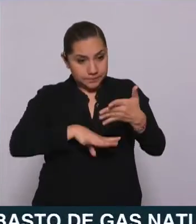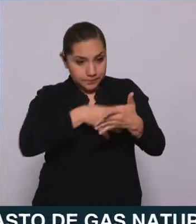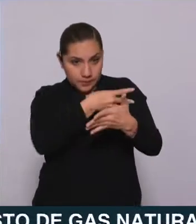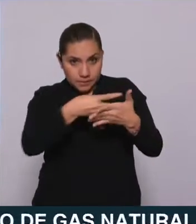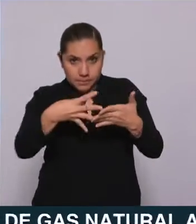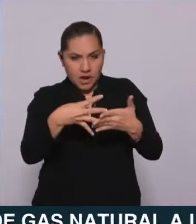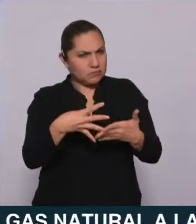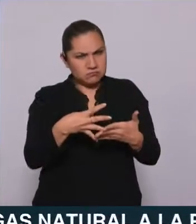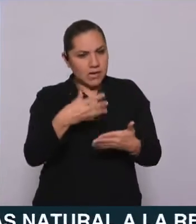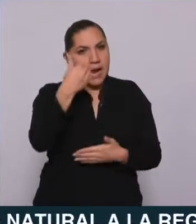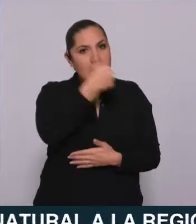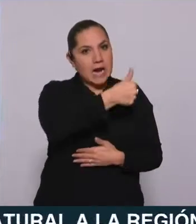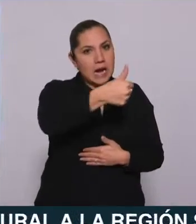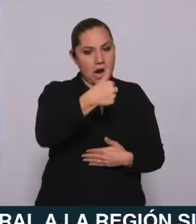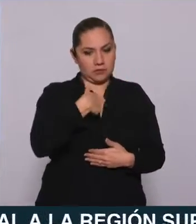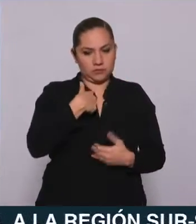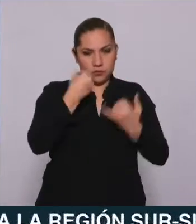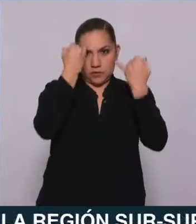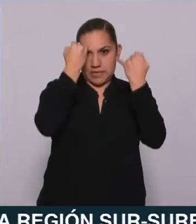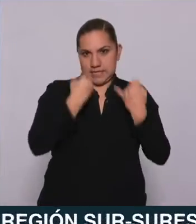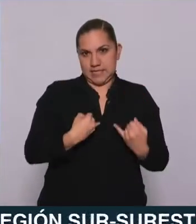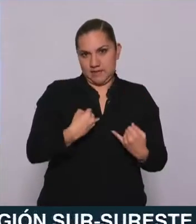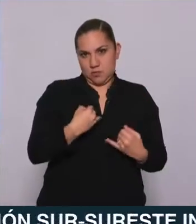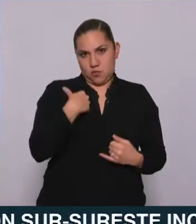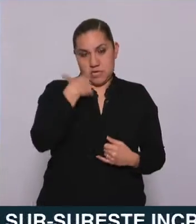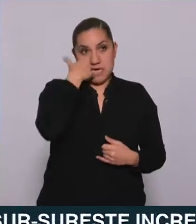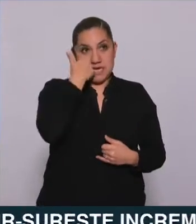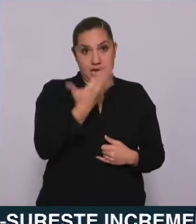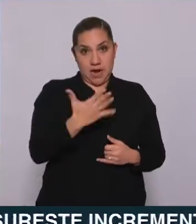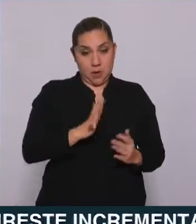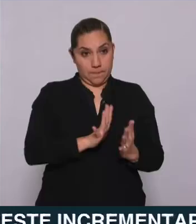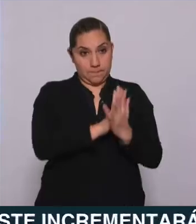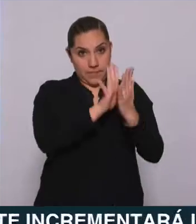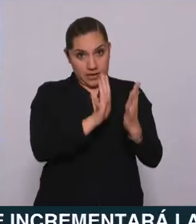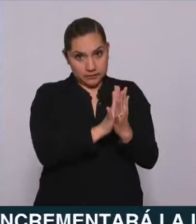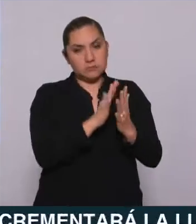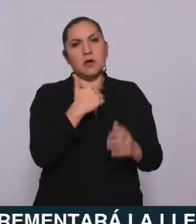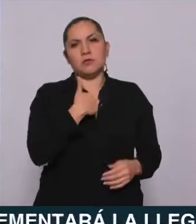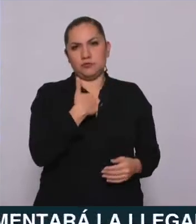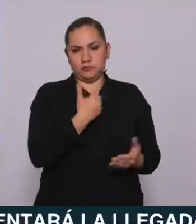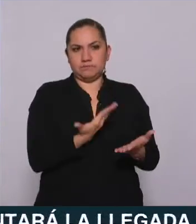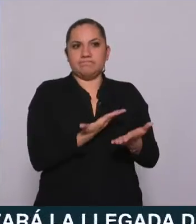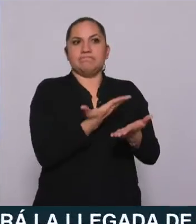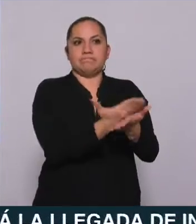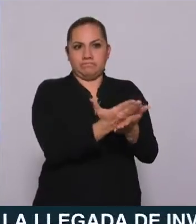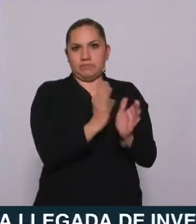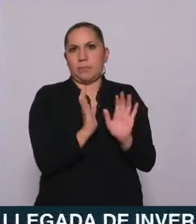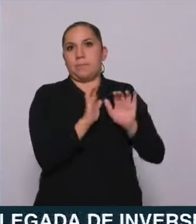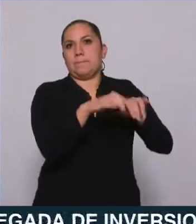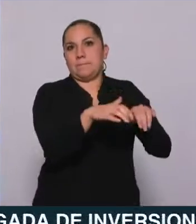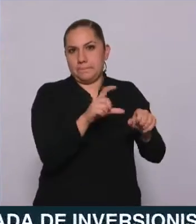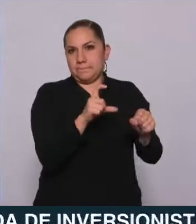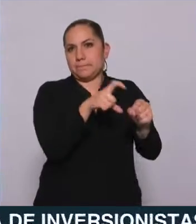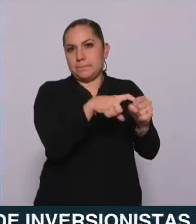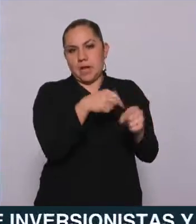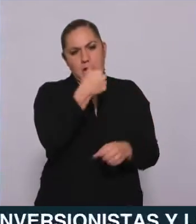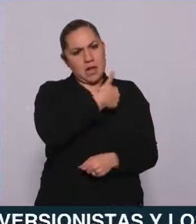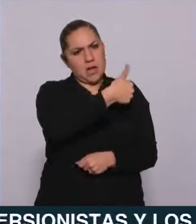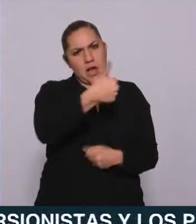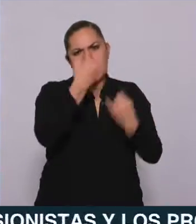De manera que la persona que desea participar tendrá que registrarse de manera individual y así competirá en la